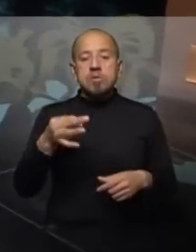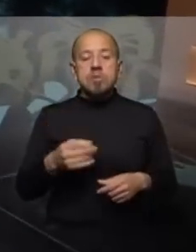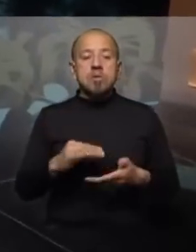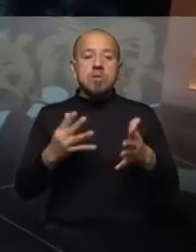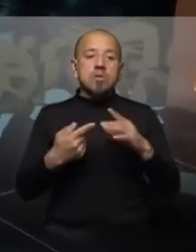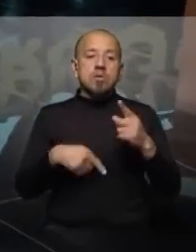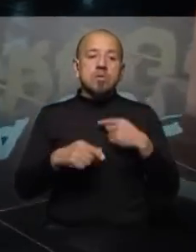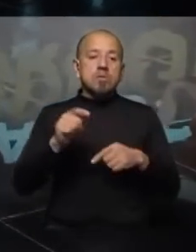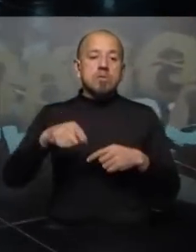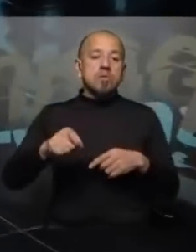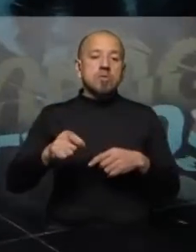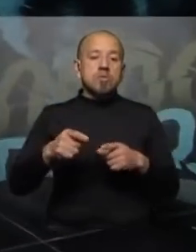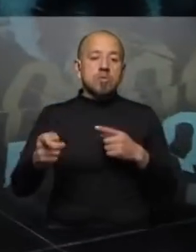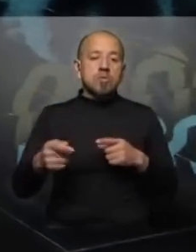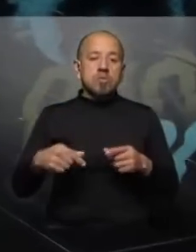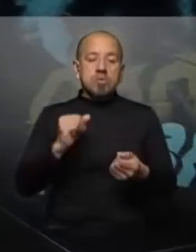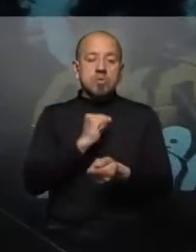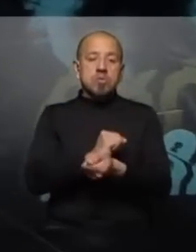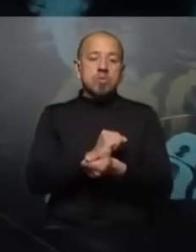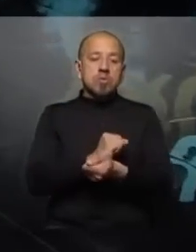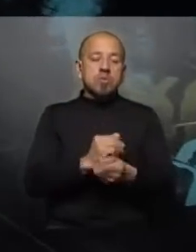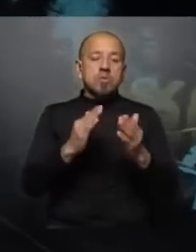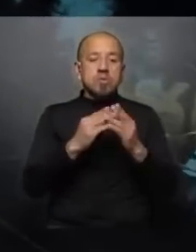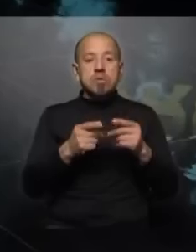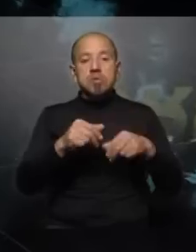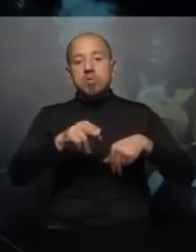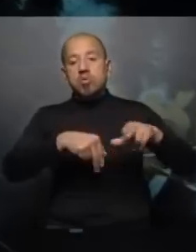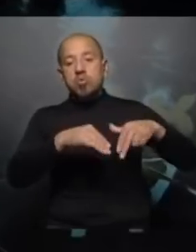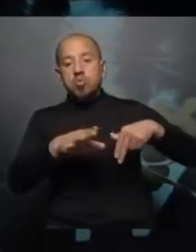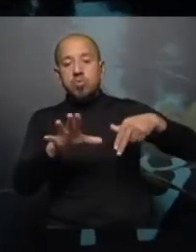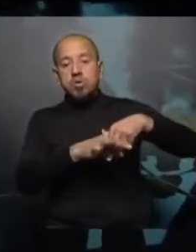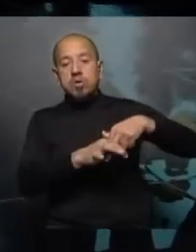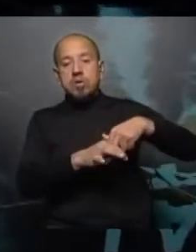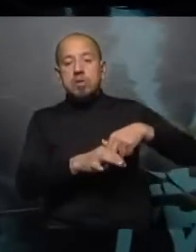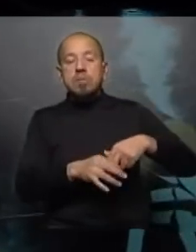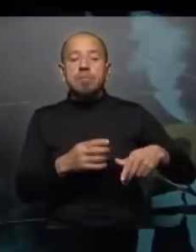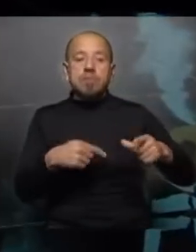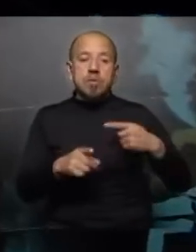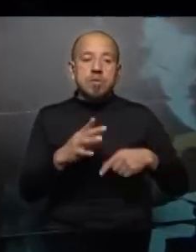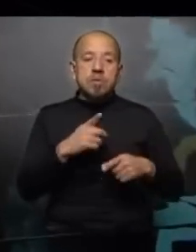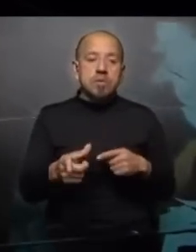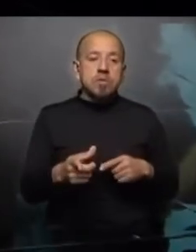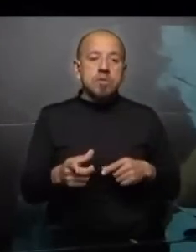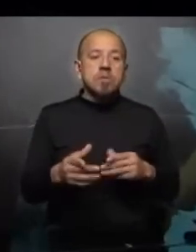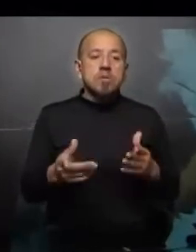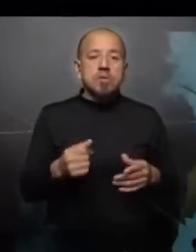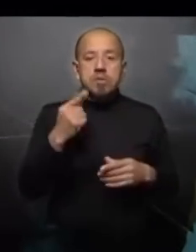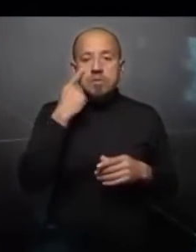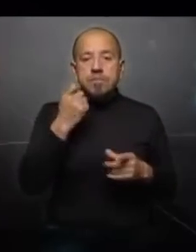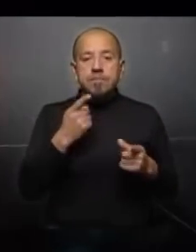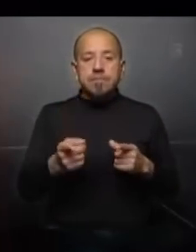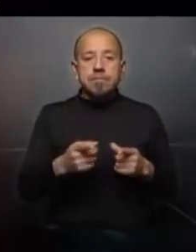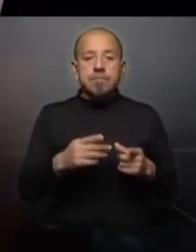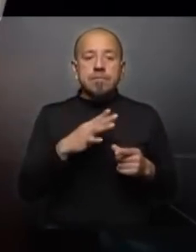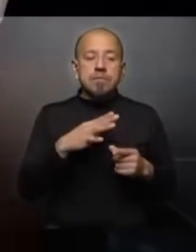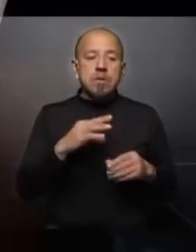o al juez es el el el de la prisión domiciliaria con pulsera Pero pero bueno ahí hay hubo se detectaron debilidades sobre las